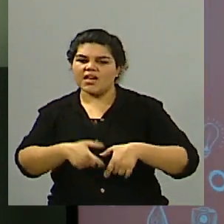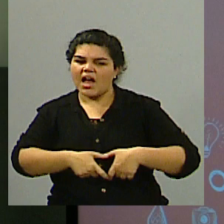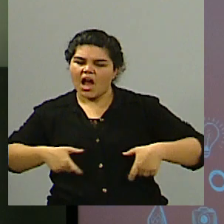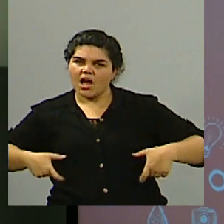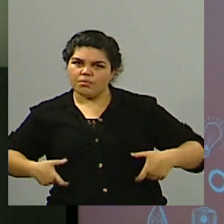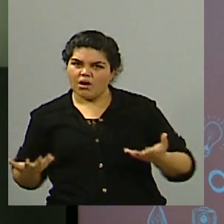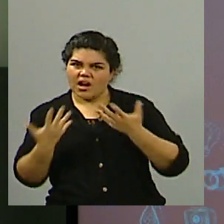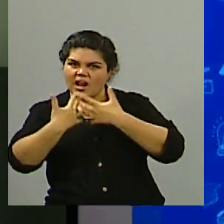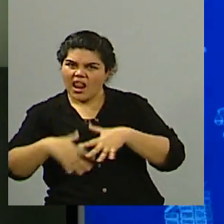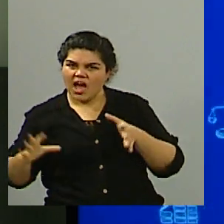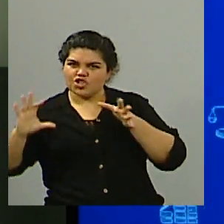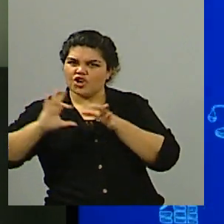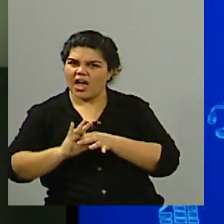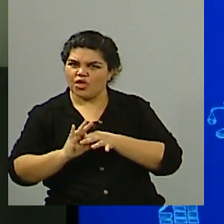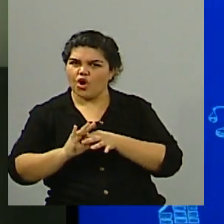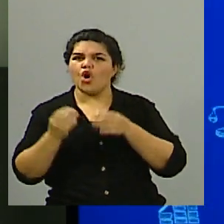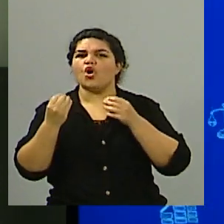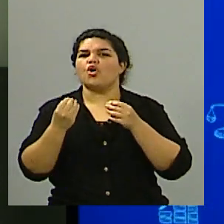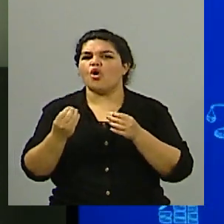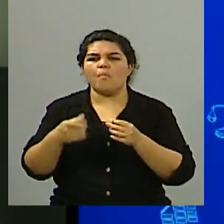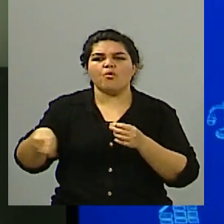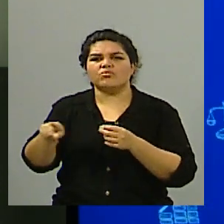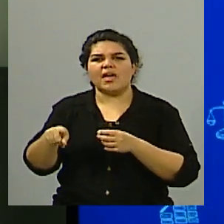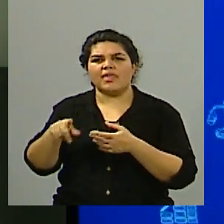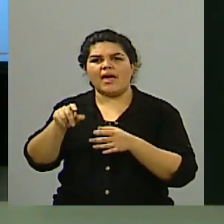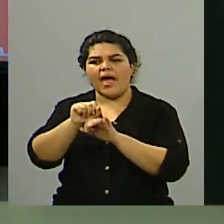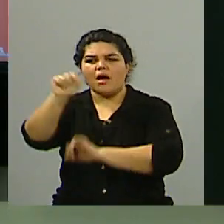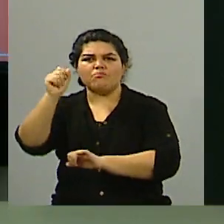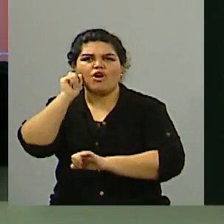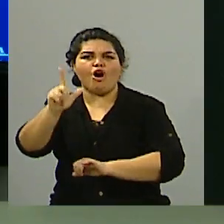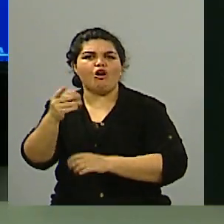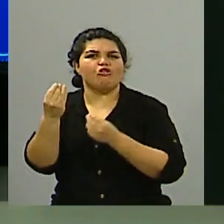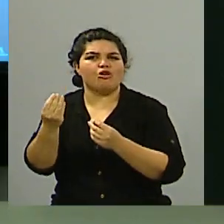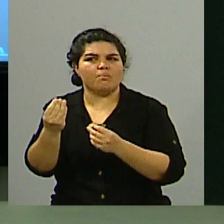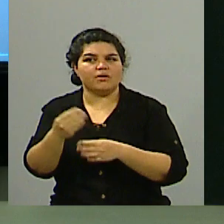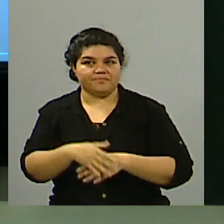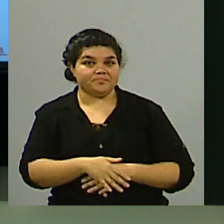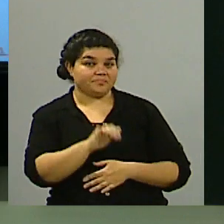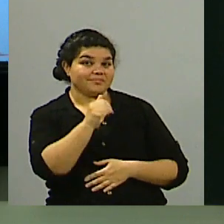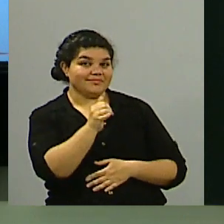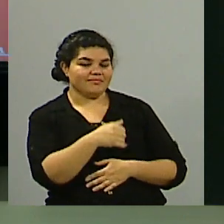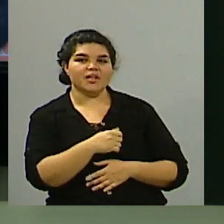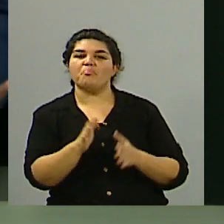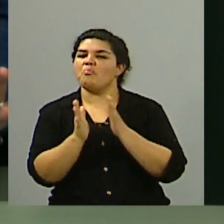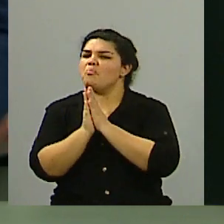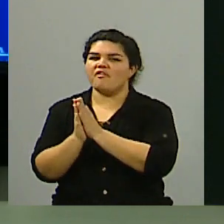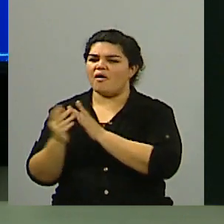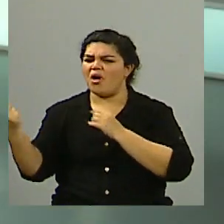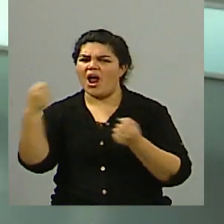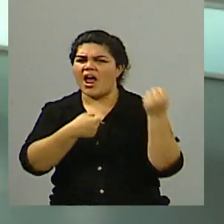¿Cómo es la explicación para que lo podamos entender? Sí. No se peleen.